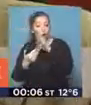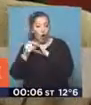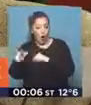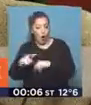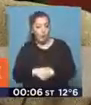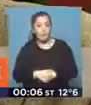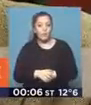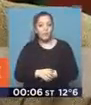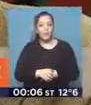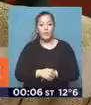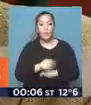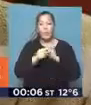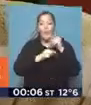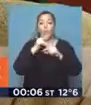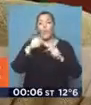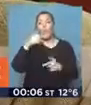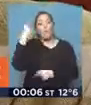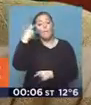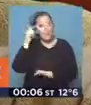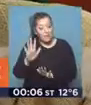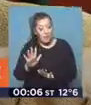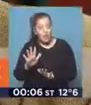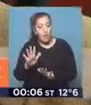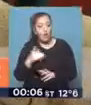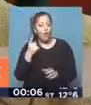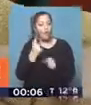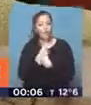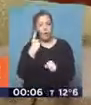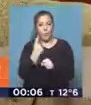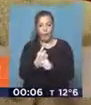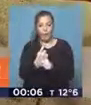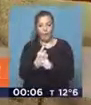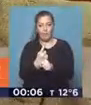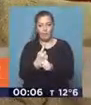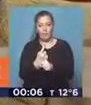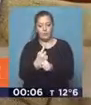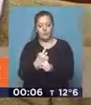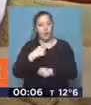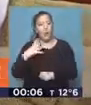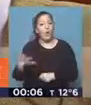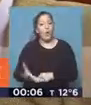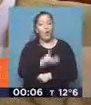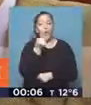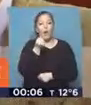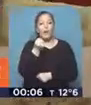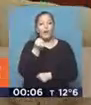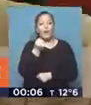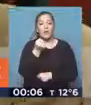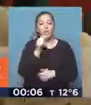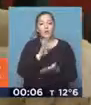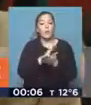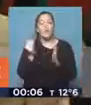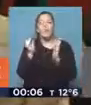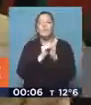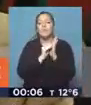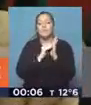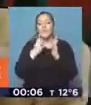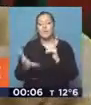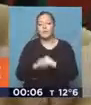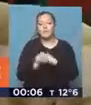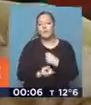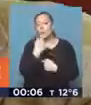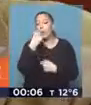gradual teniendo en cuenta que no se puede recuperar el terreno en materia tarifaria de un